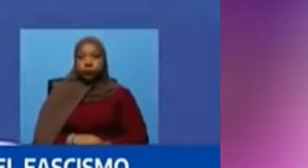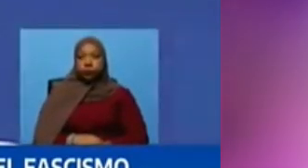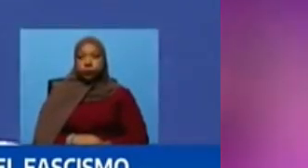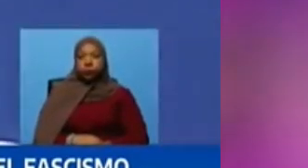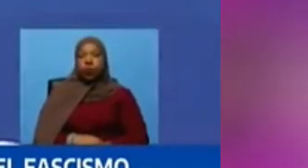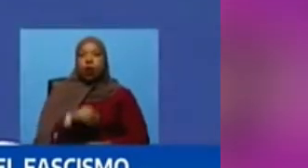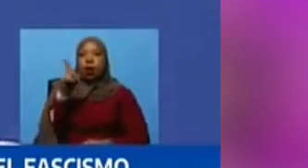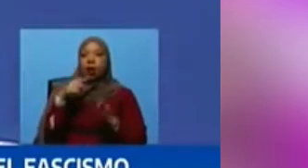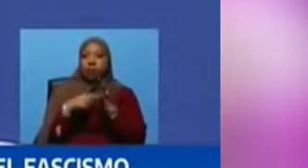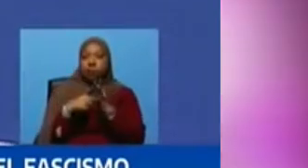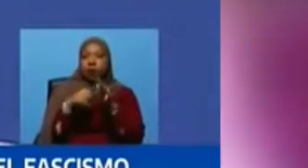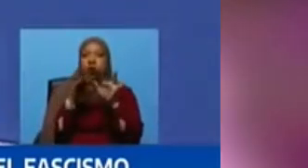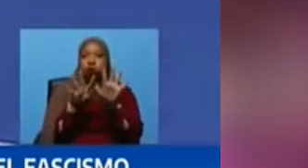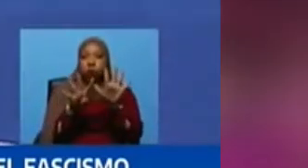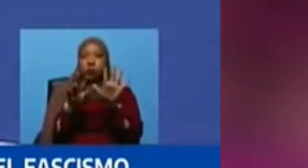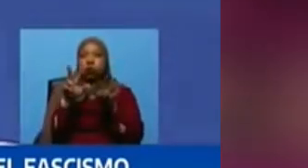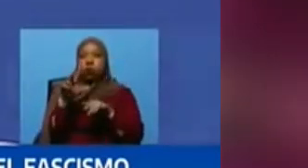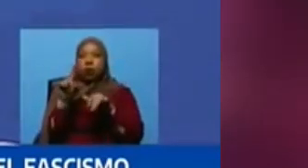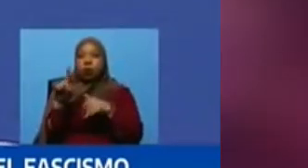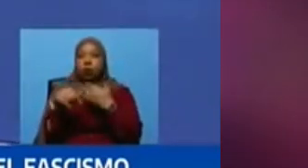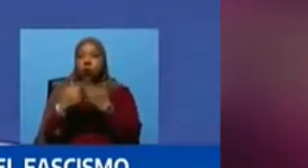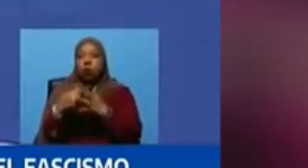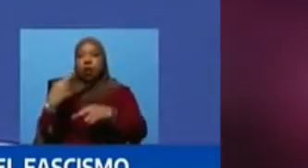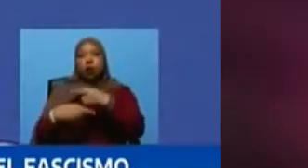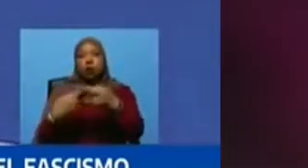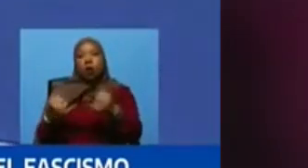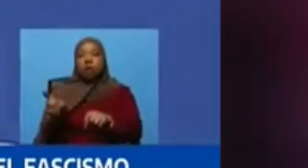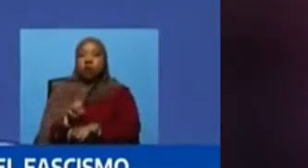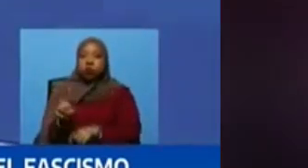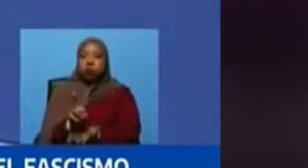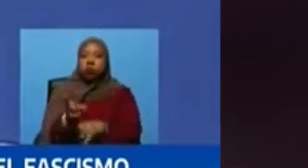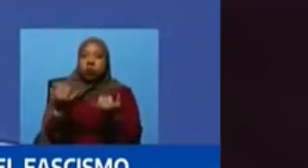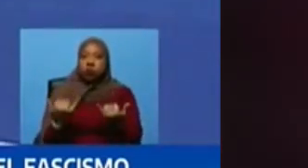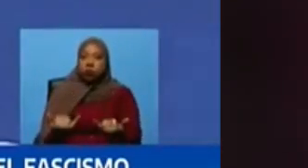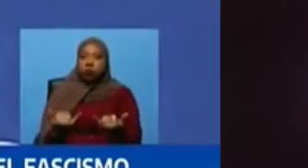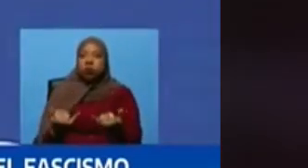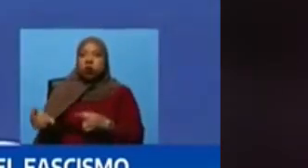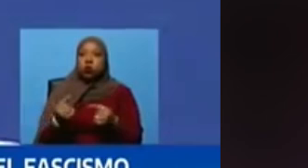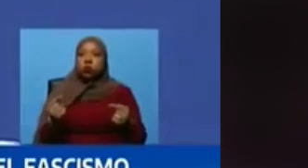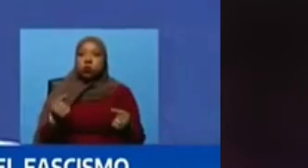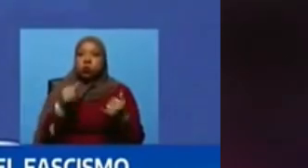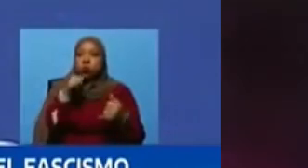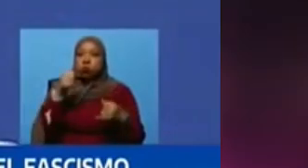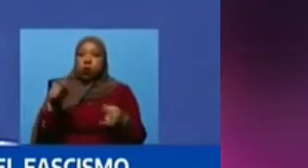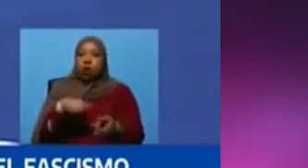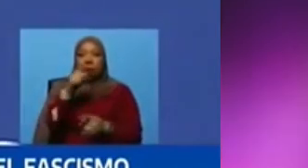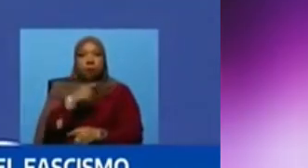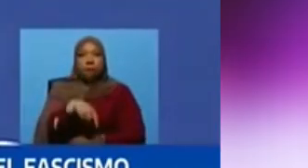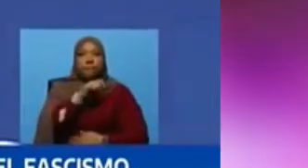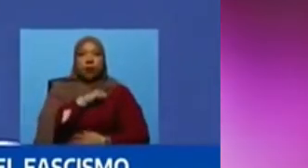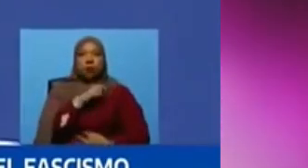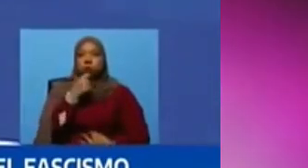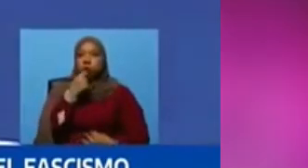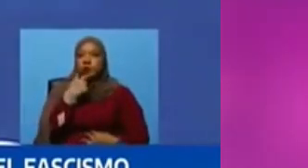Desde 1931, que se proclamó la República, día glorioso para la España bella,